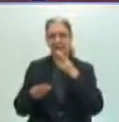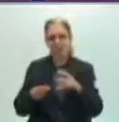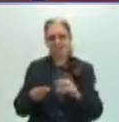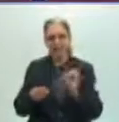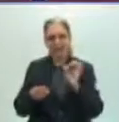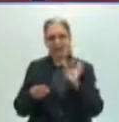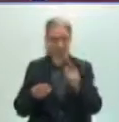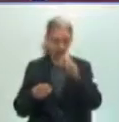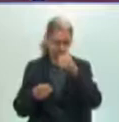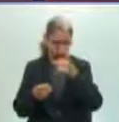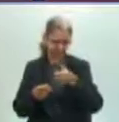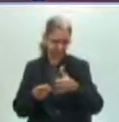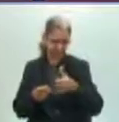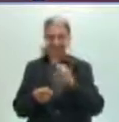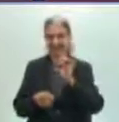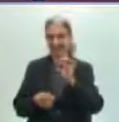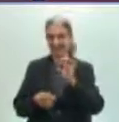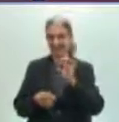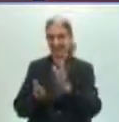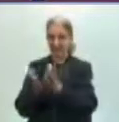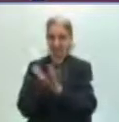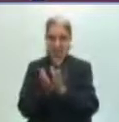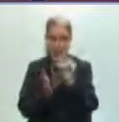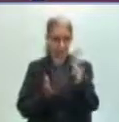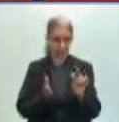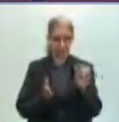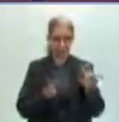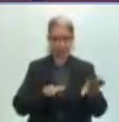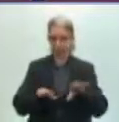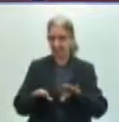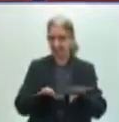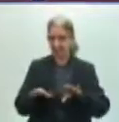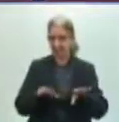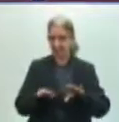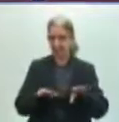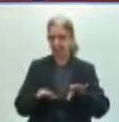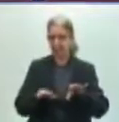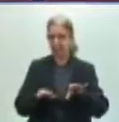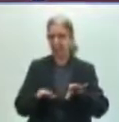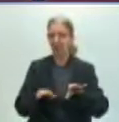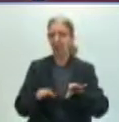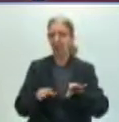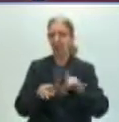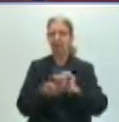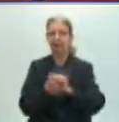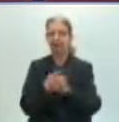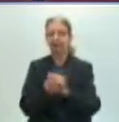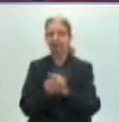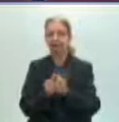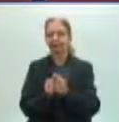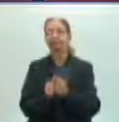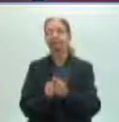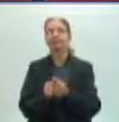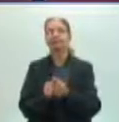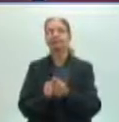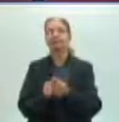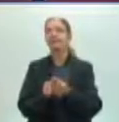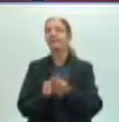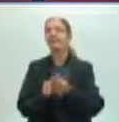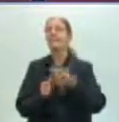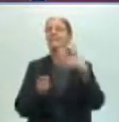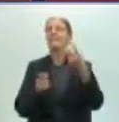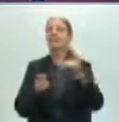de sus 15 estudiantes que se están preparando para las Olimpiadas Populares de Matemática. Y les